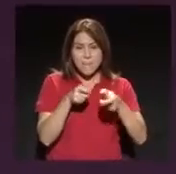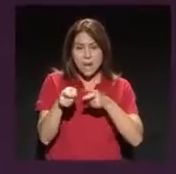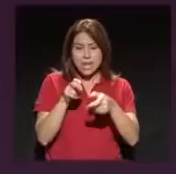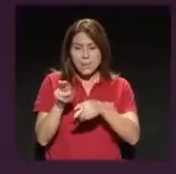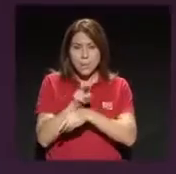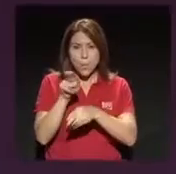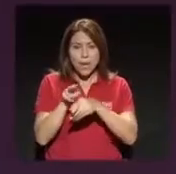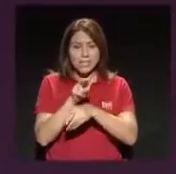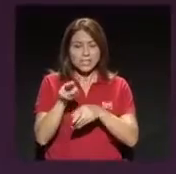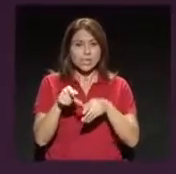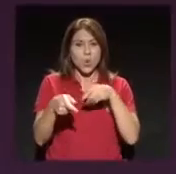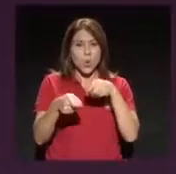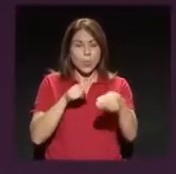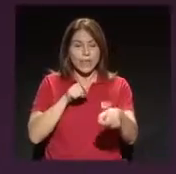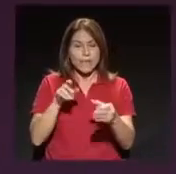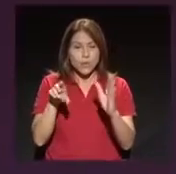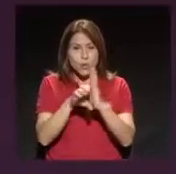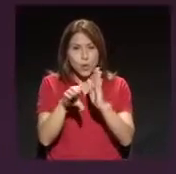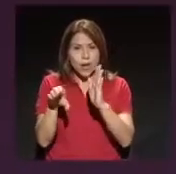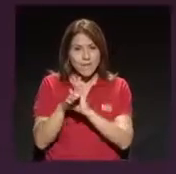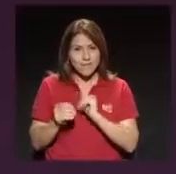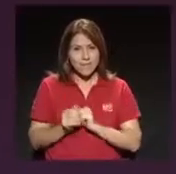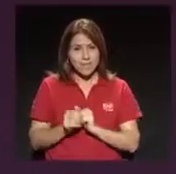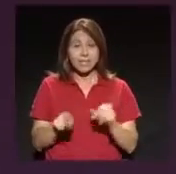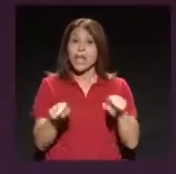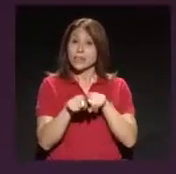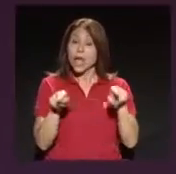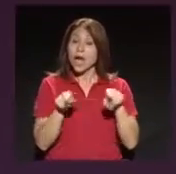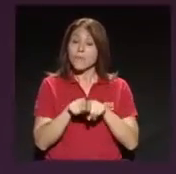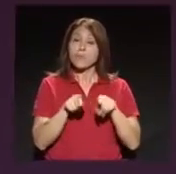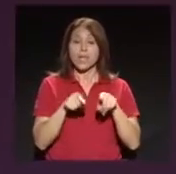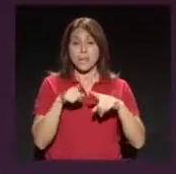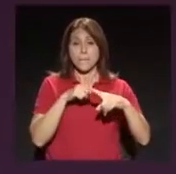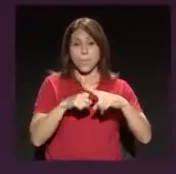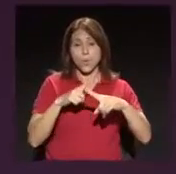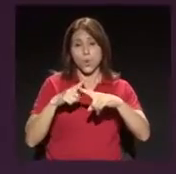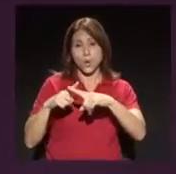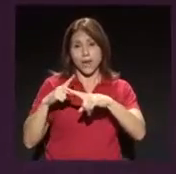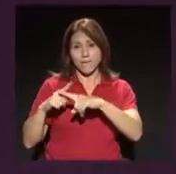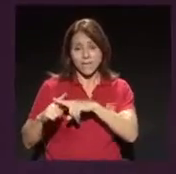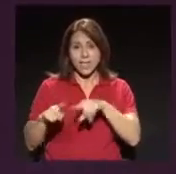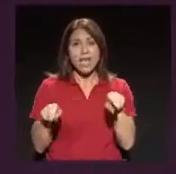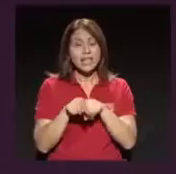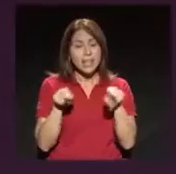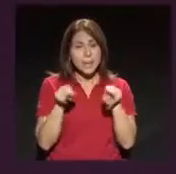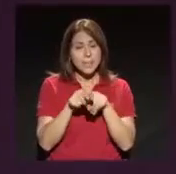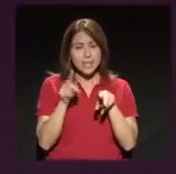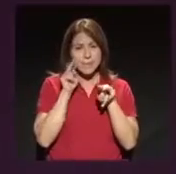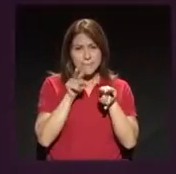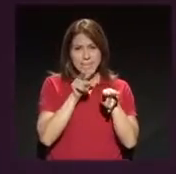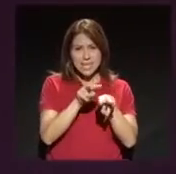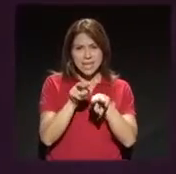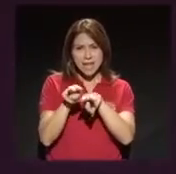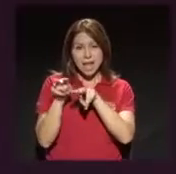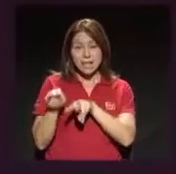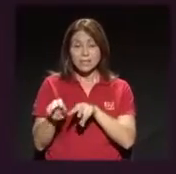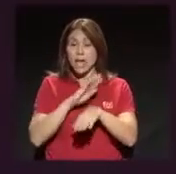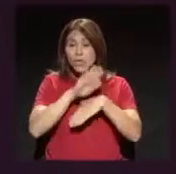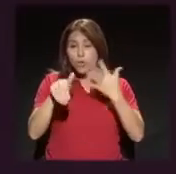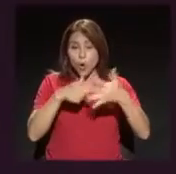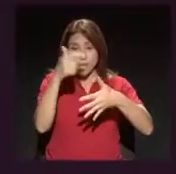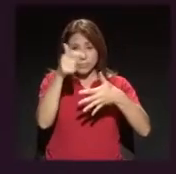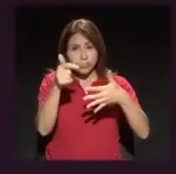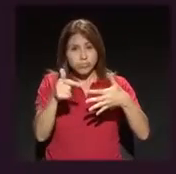fotografías, se expresa en pornografía también y se expresa en vigilancia, ¿verdad? Todas estas formas, digamos,